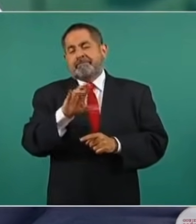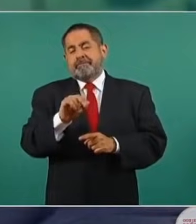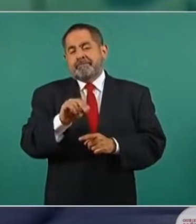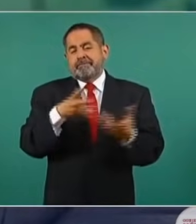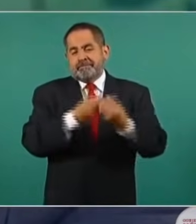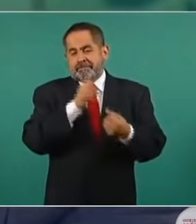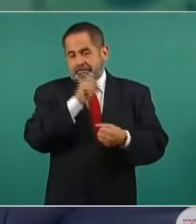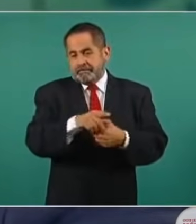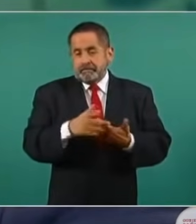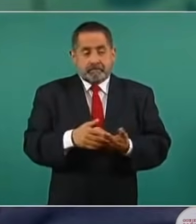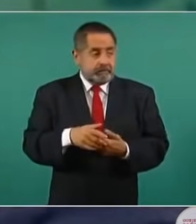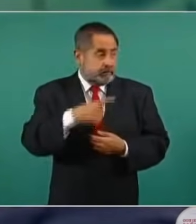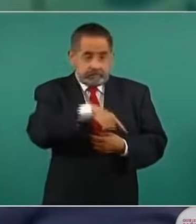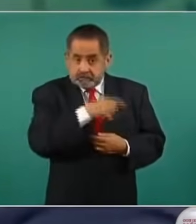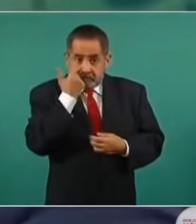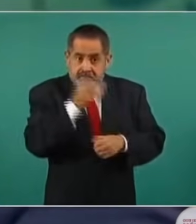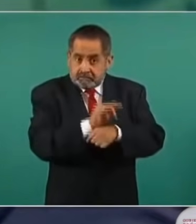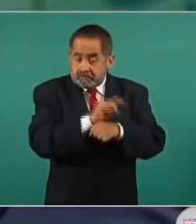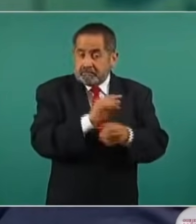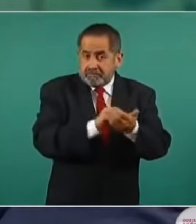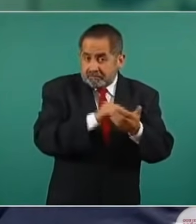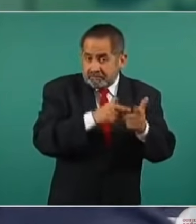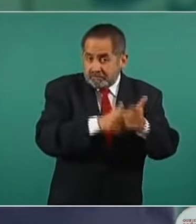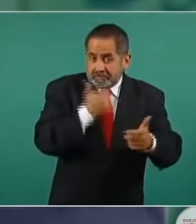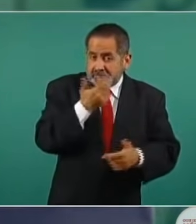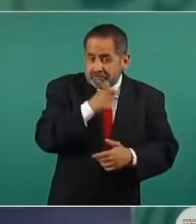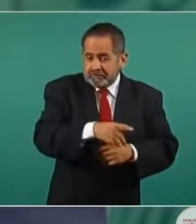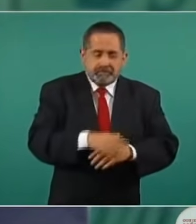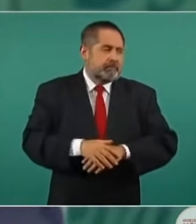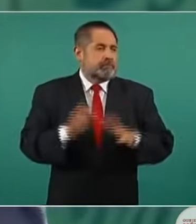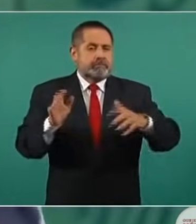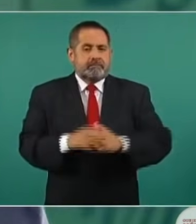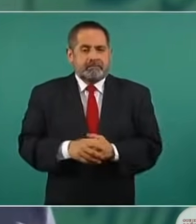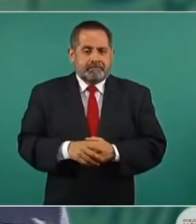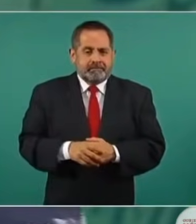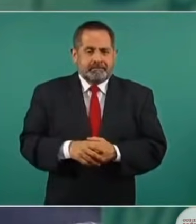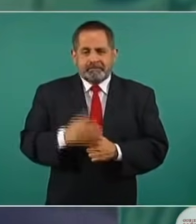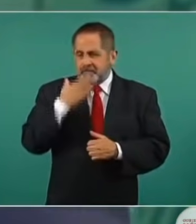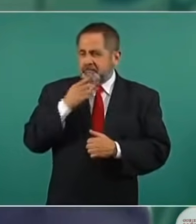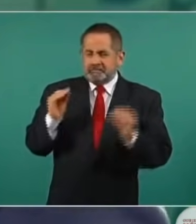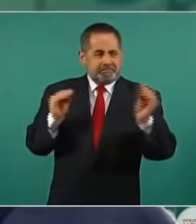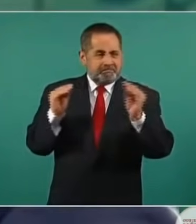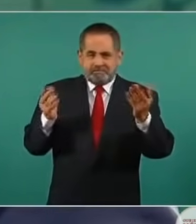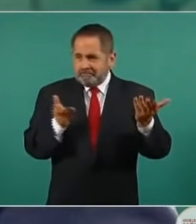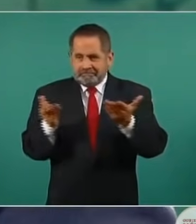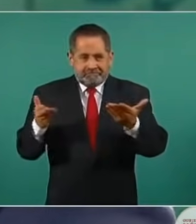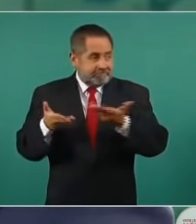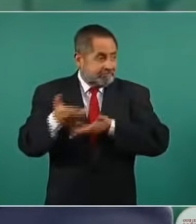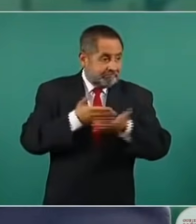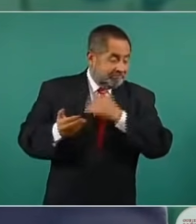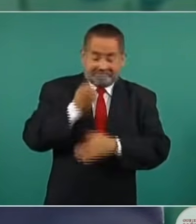Y eso es lo que defienden nuestros adversarios. Por eso es buenísima la polémica.